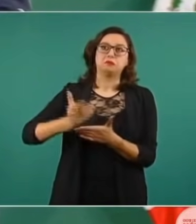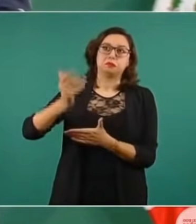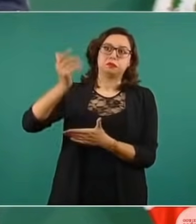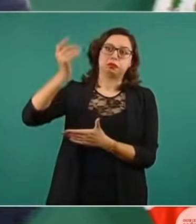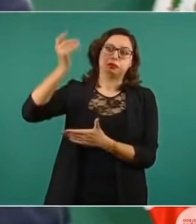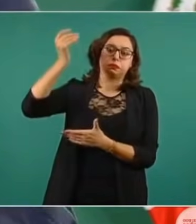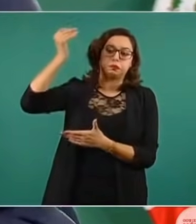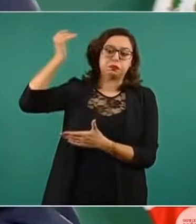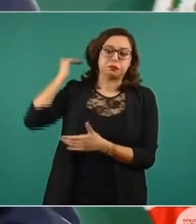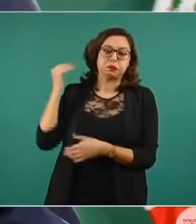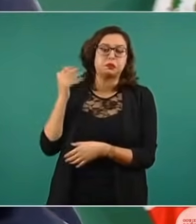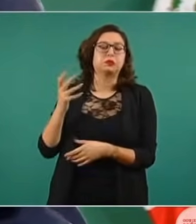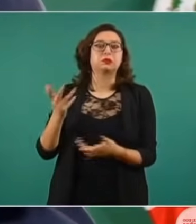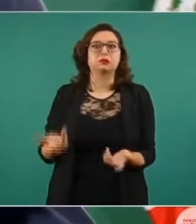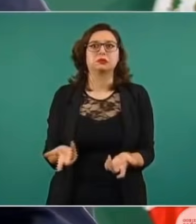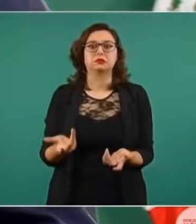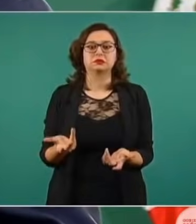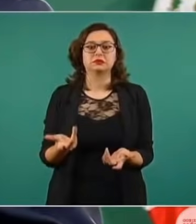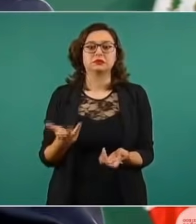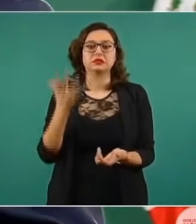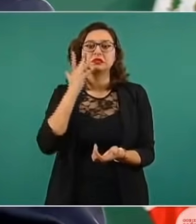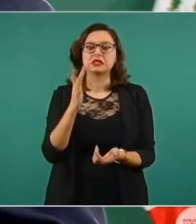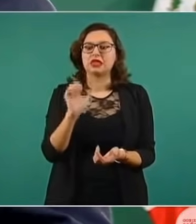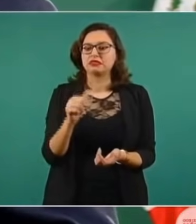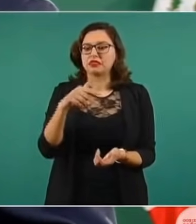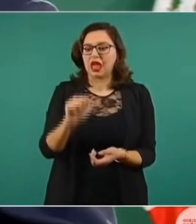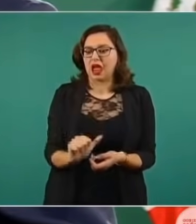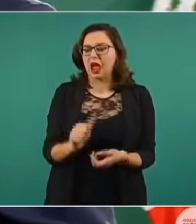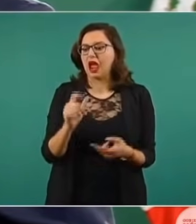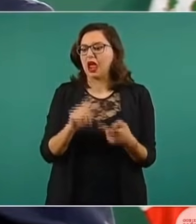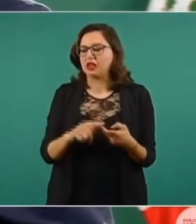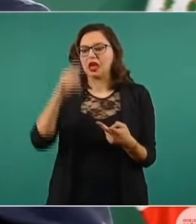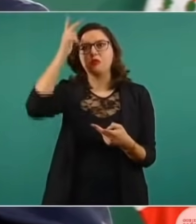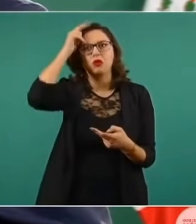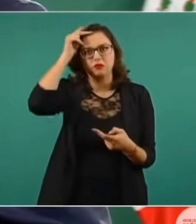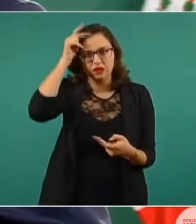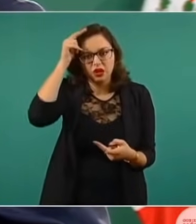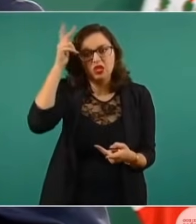durante la tiranía de Santa Anna, en el Porfiriato,